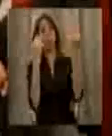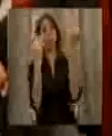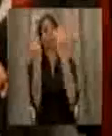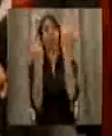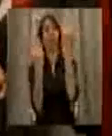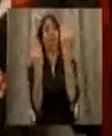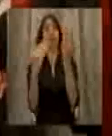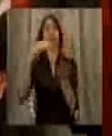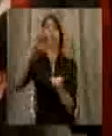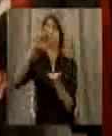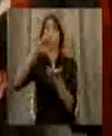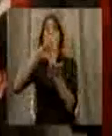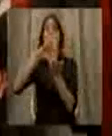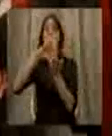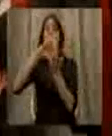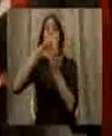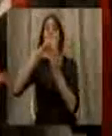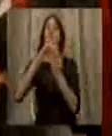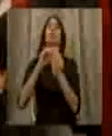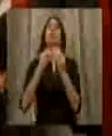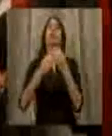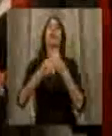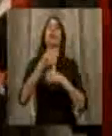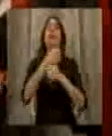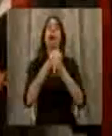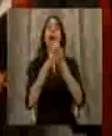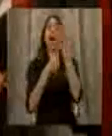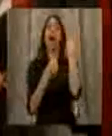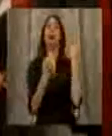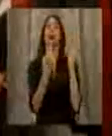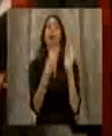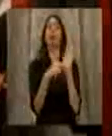el país tuvo un retroceso entre el año